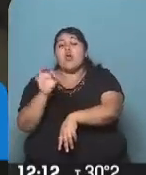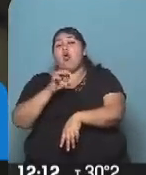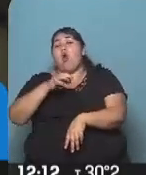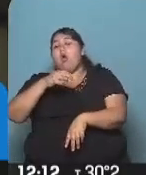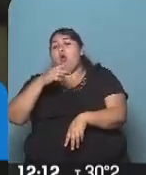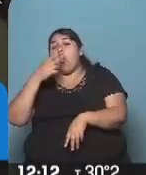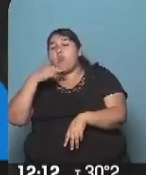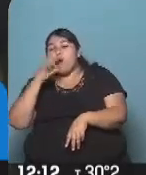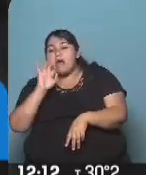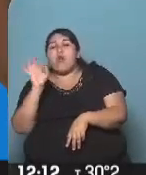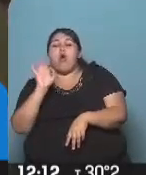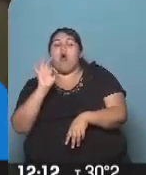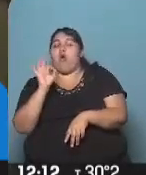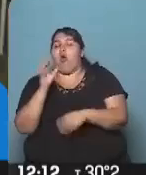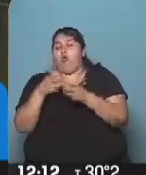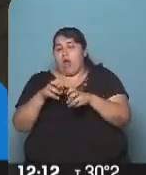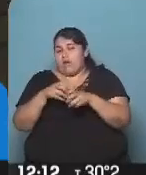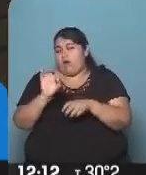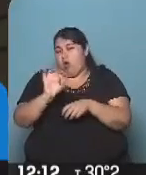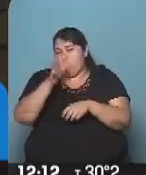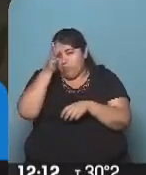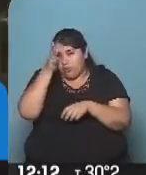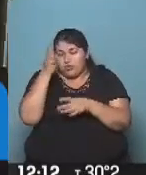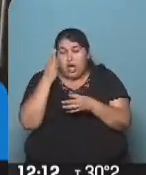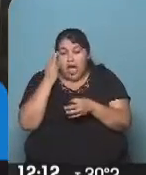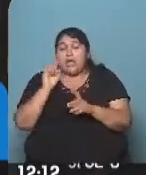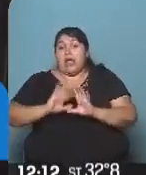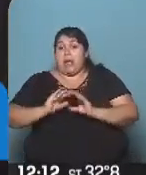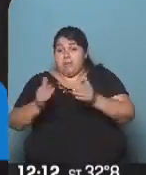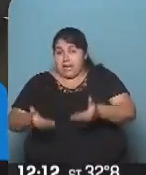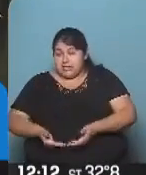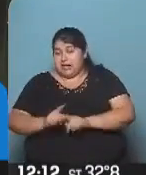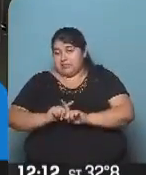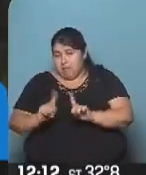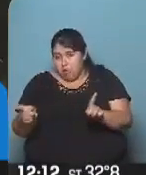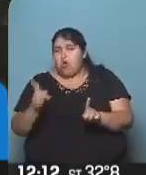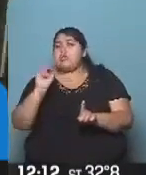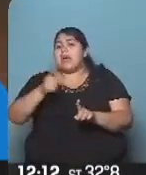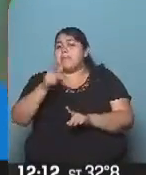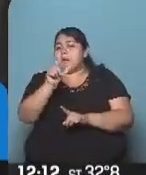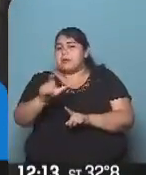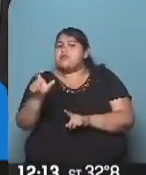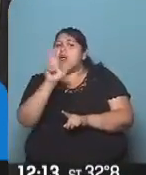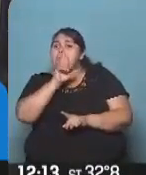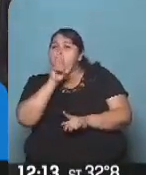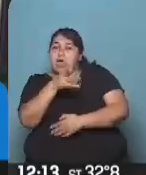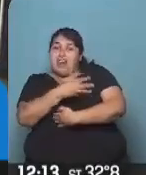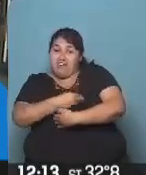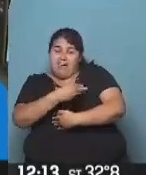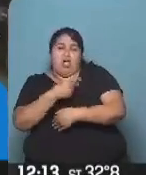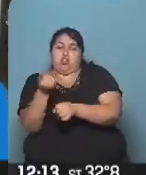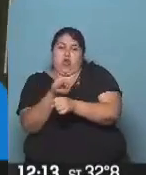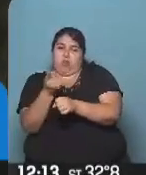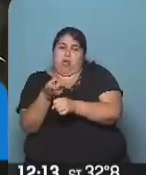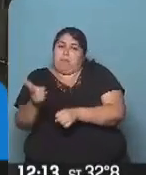del pollo. Las embarazadas tampoco deben vacunarse aunque vayan a zona de riesgo, y aquellas mujeres que estén en periodo de lactancia, porque las consecuencias